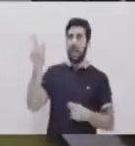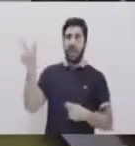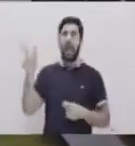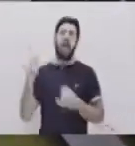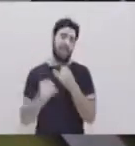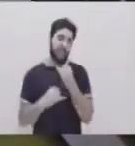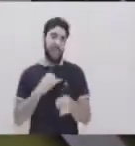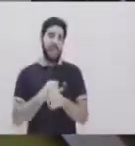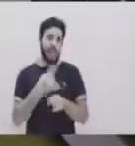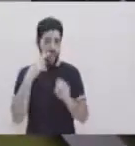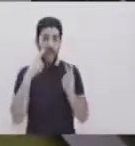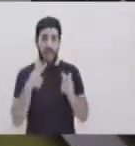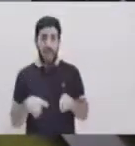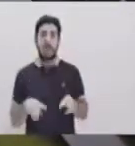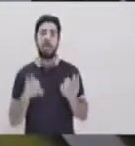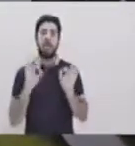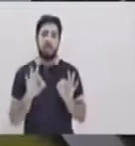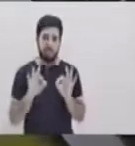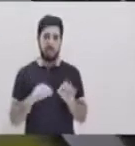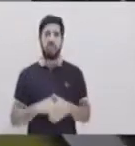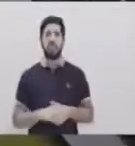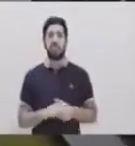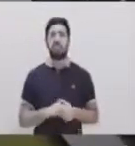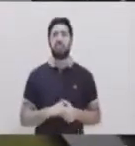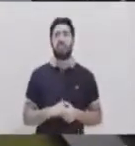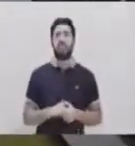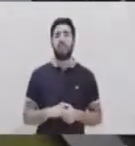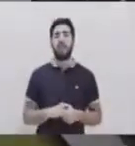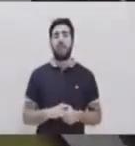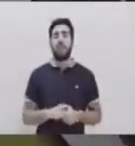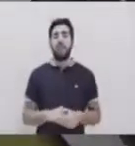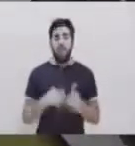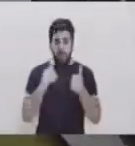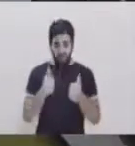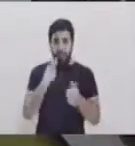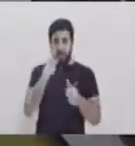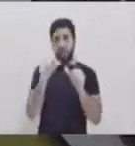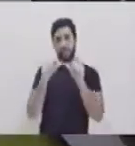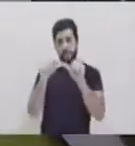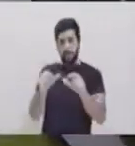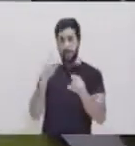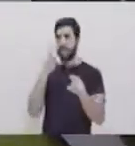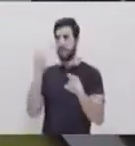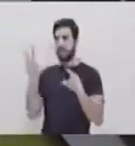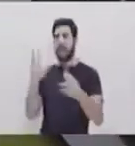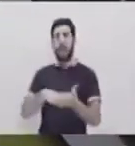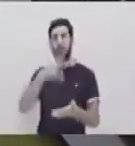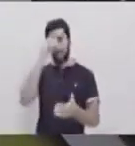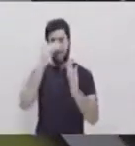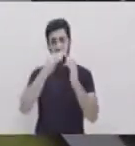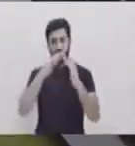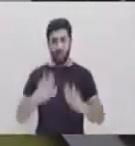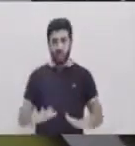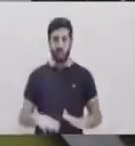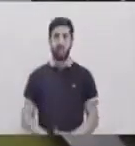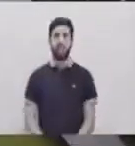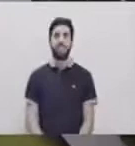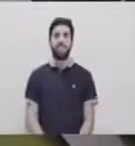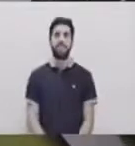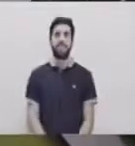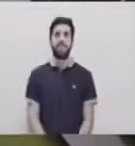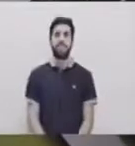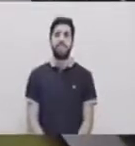experimento, ¿verdad? Que seguramente sí les va a salir, y aprender lo que aprendimos hoy en este segmento. No le cambie porque ya seguimos con más de su programa Aprendo en